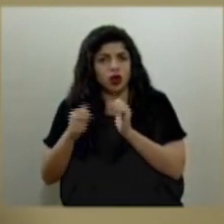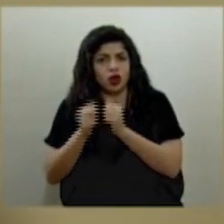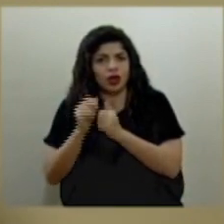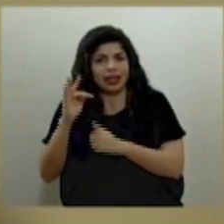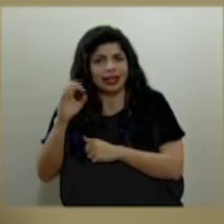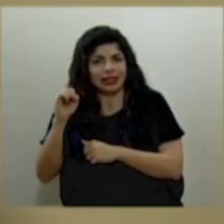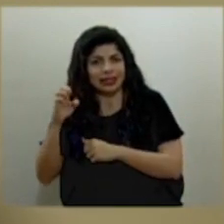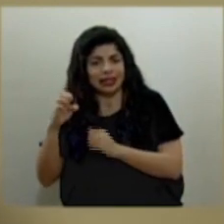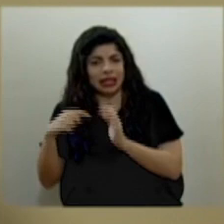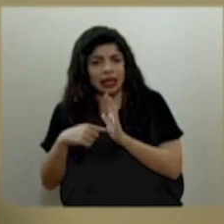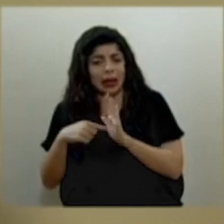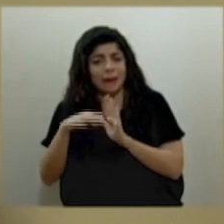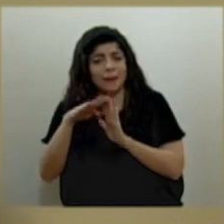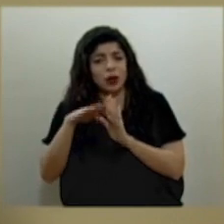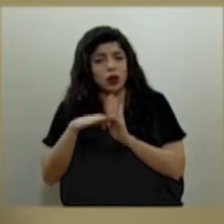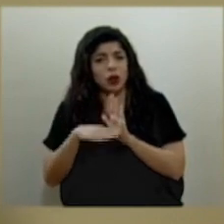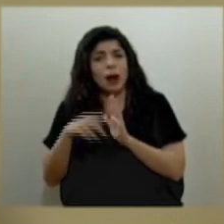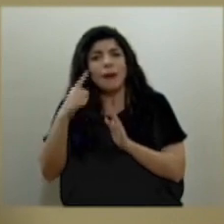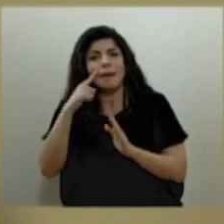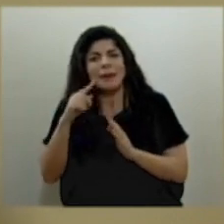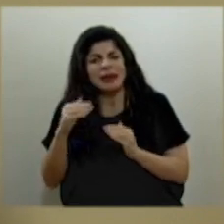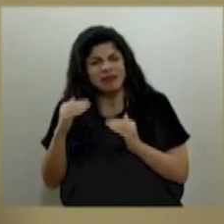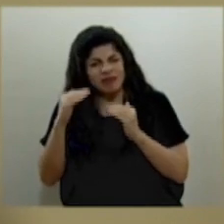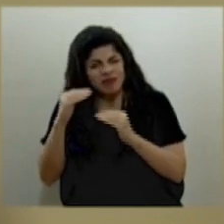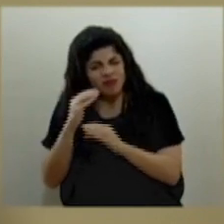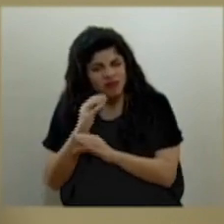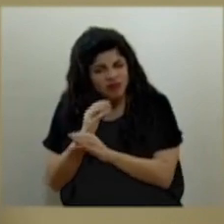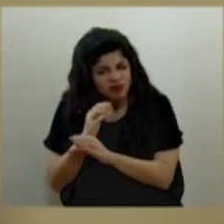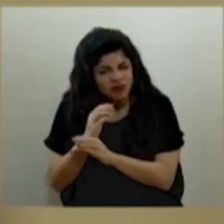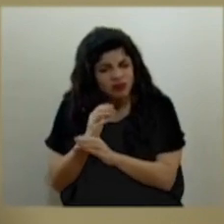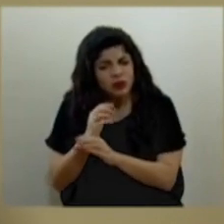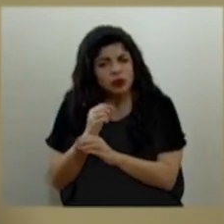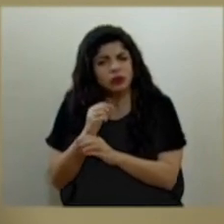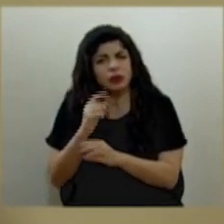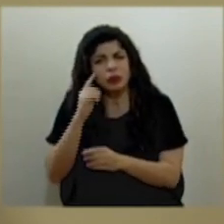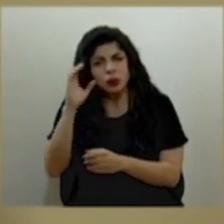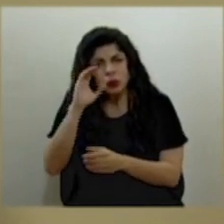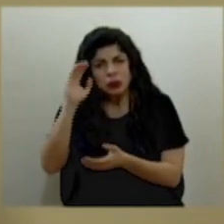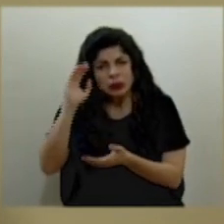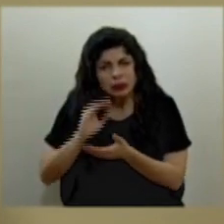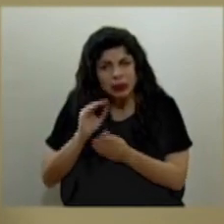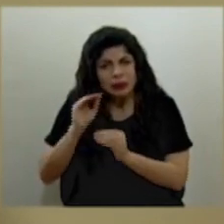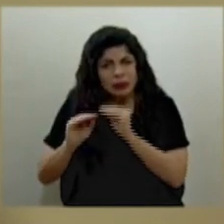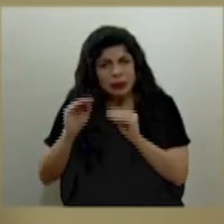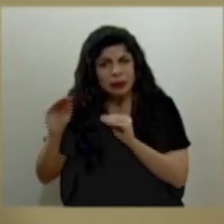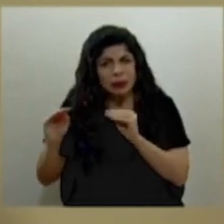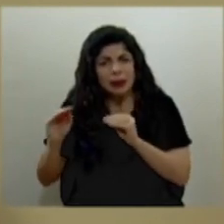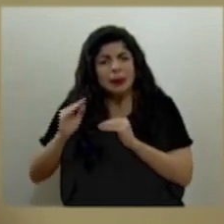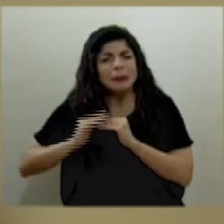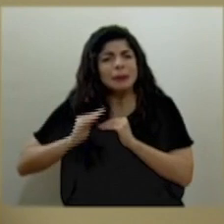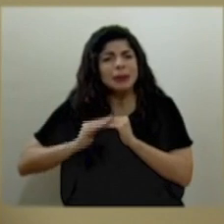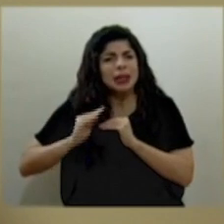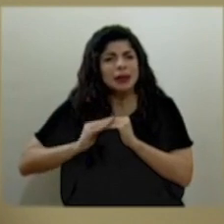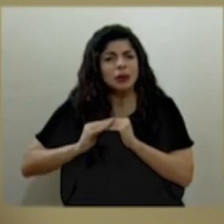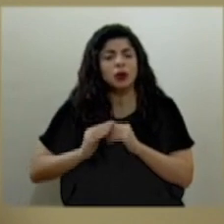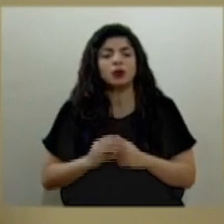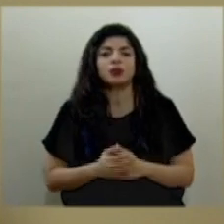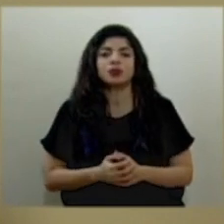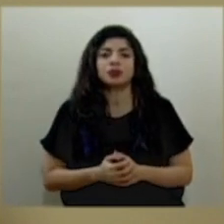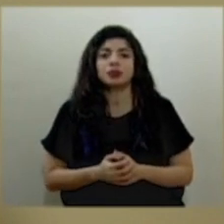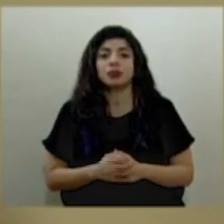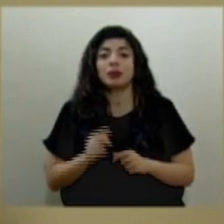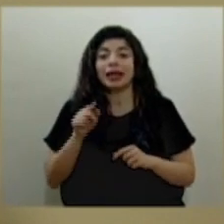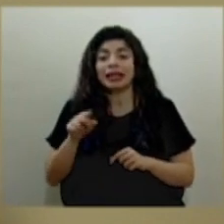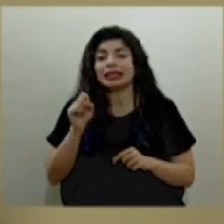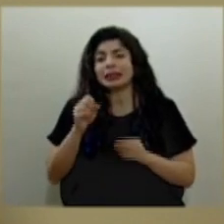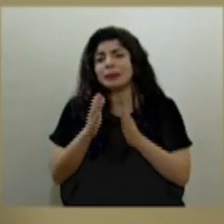Tribunal Supremo de Elecciones, que son protocolos que buscan el más alto nivel de rigurosidad para disminuir el nivel de contagio al mínimo posible. En eso